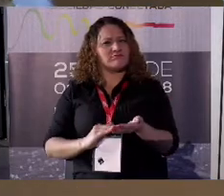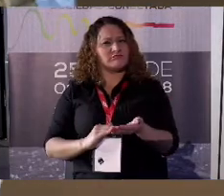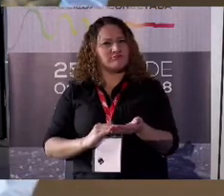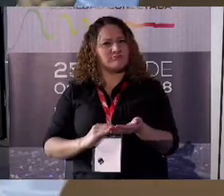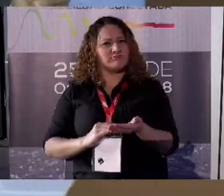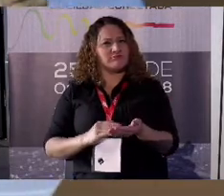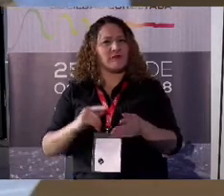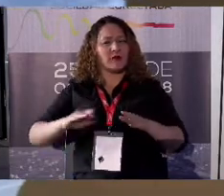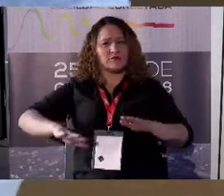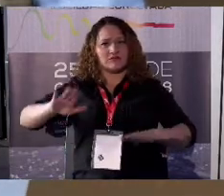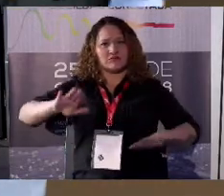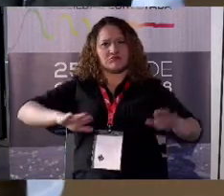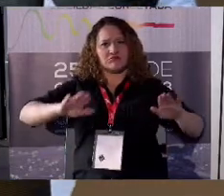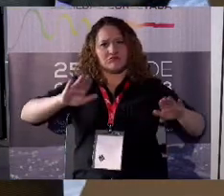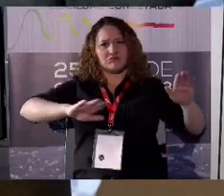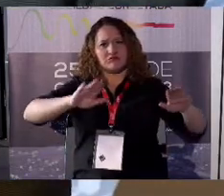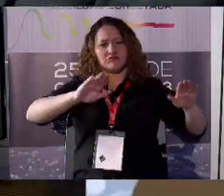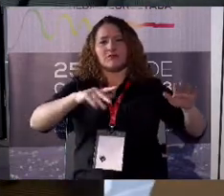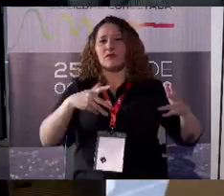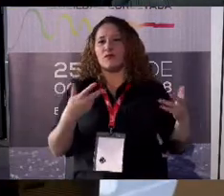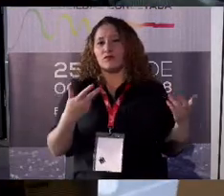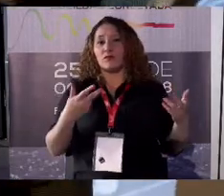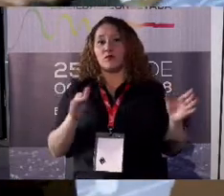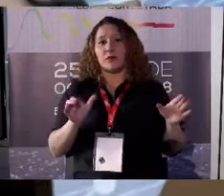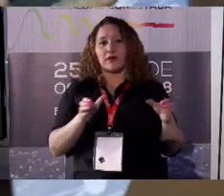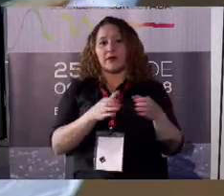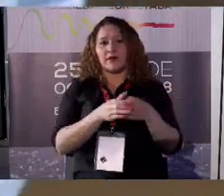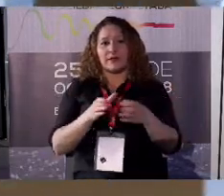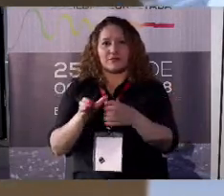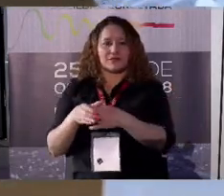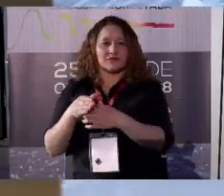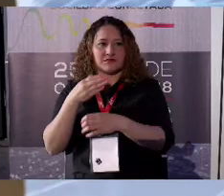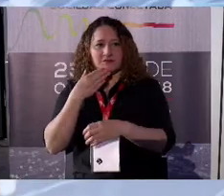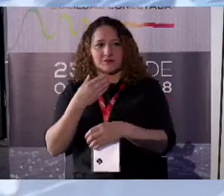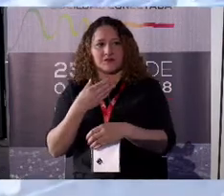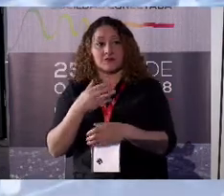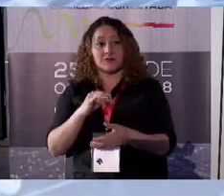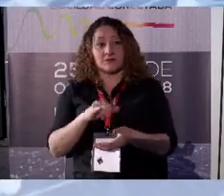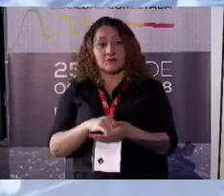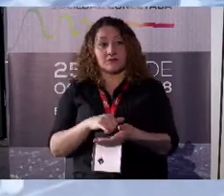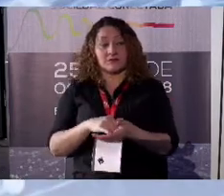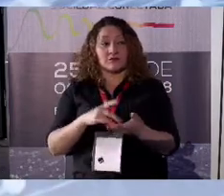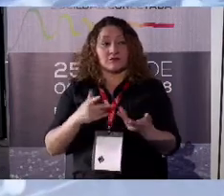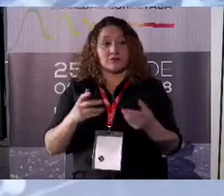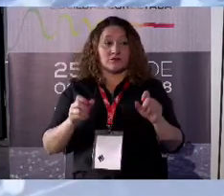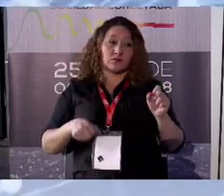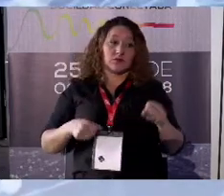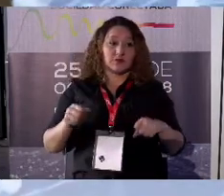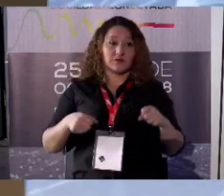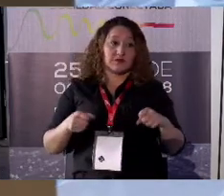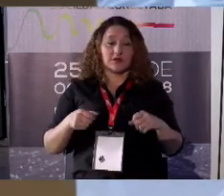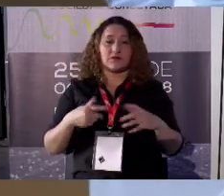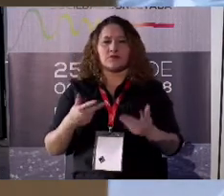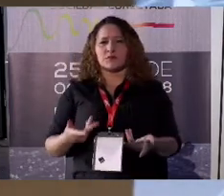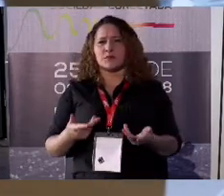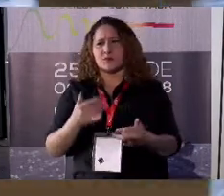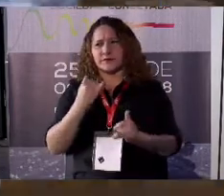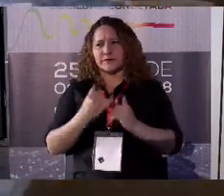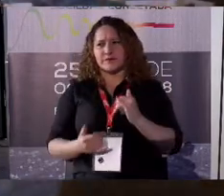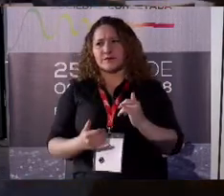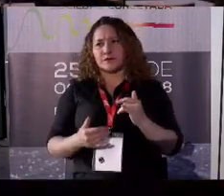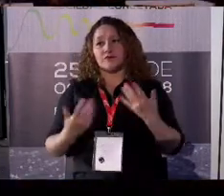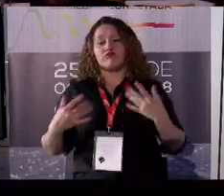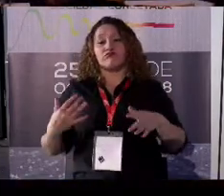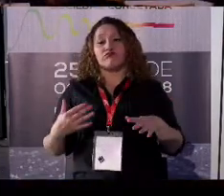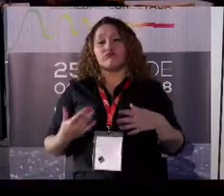ofertas son por paquetes de licencias y la posibilidad de que haya precios finales